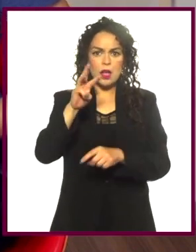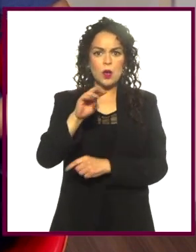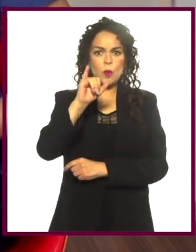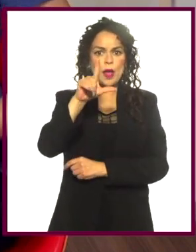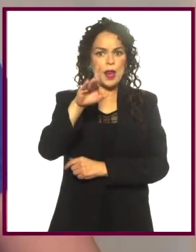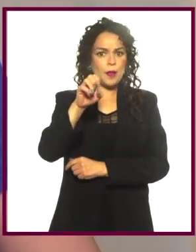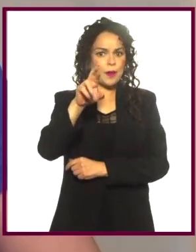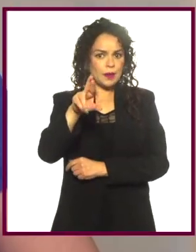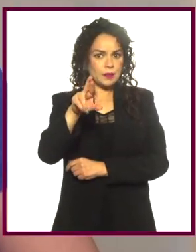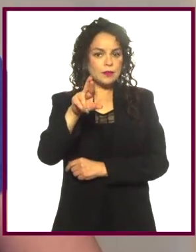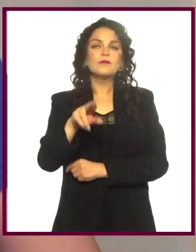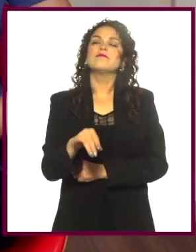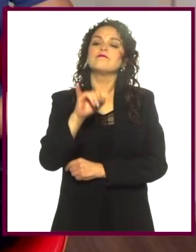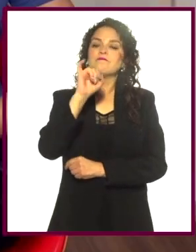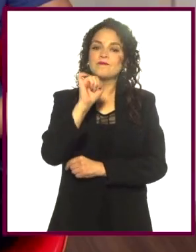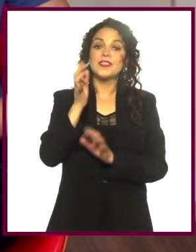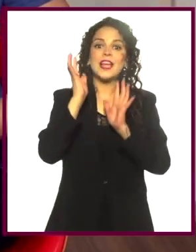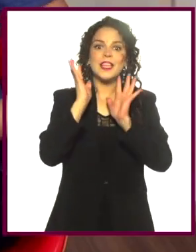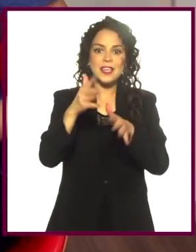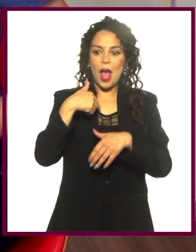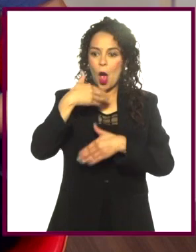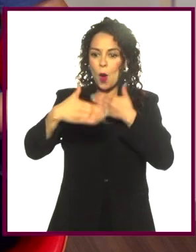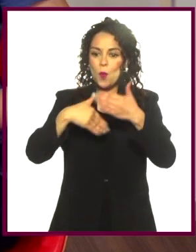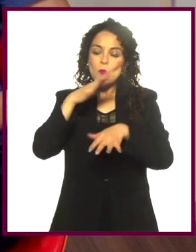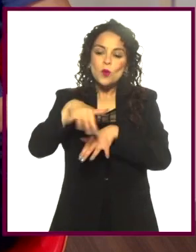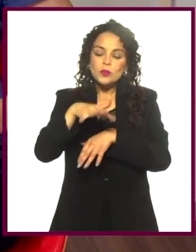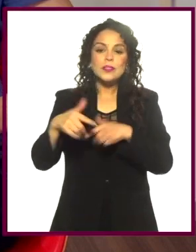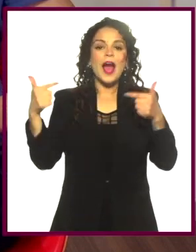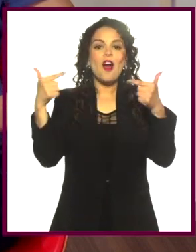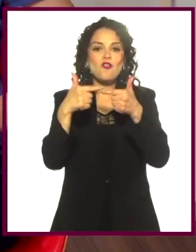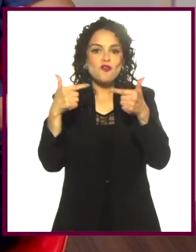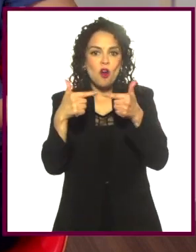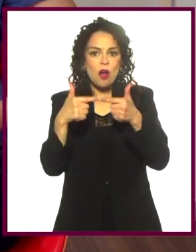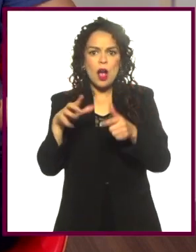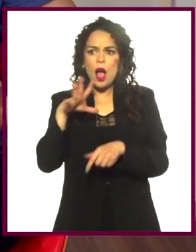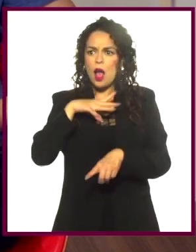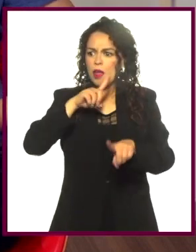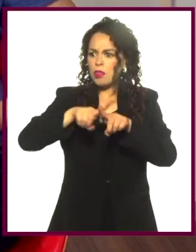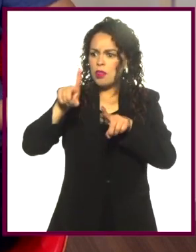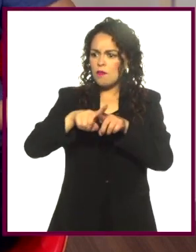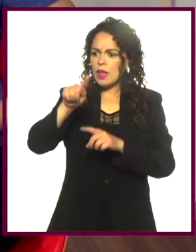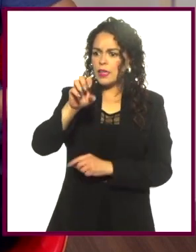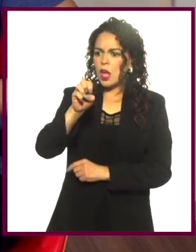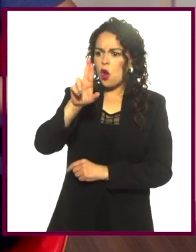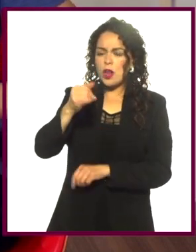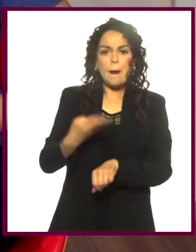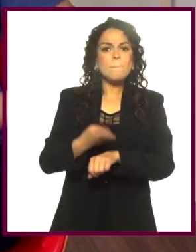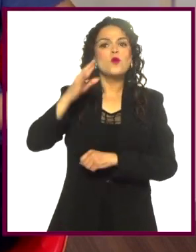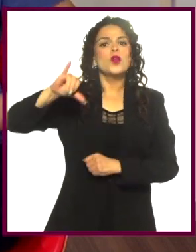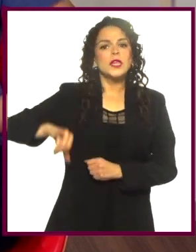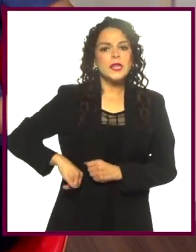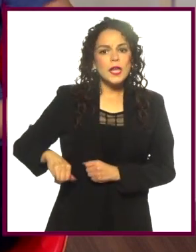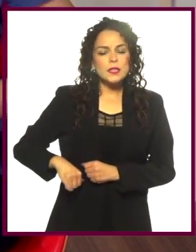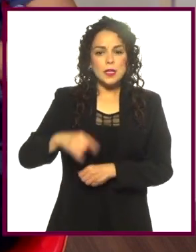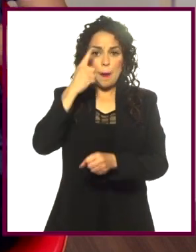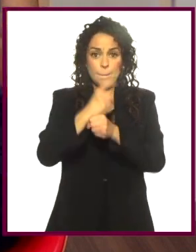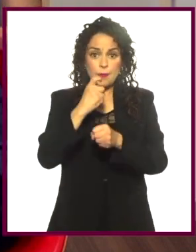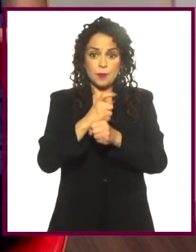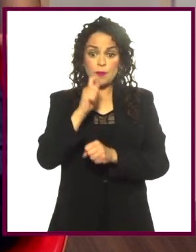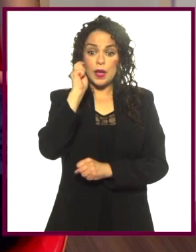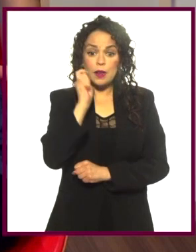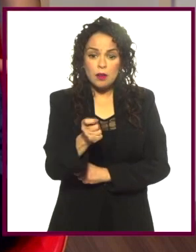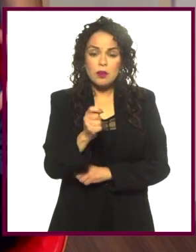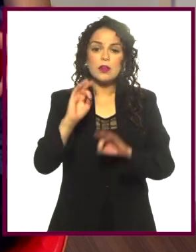Schramm, ¿sí? Ya lo googleé. Y tiene un par de teorías muy interesantes. La primera es el